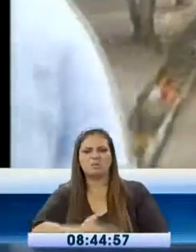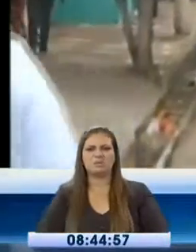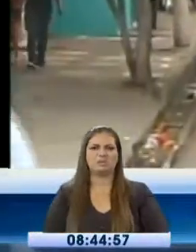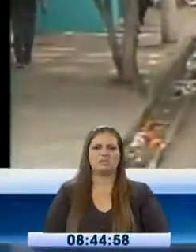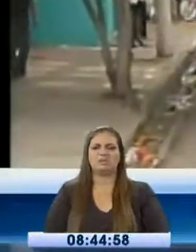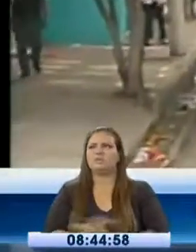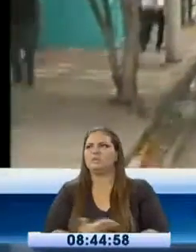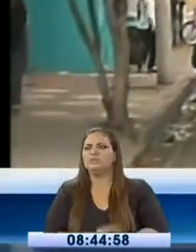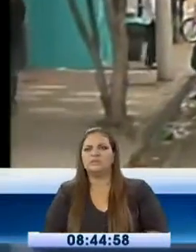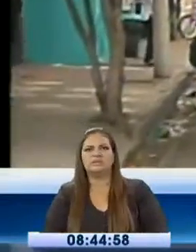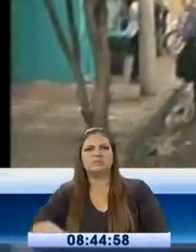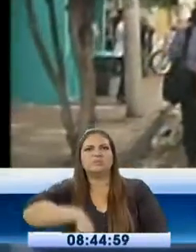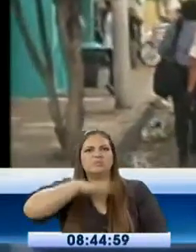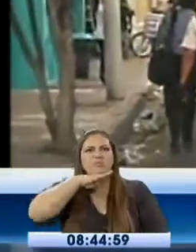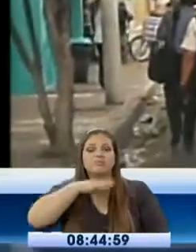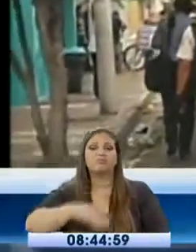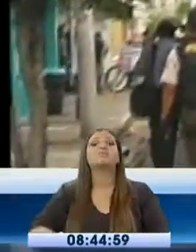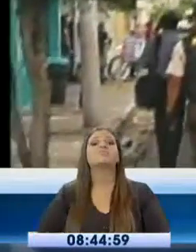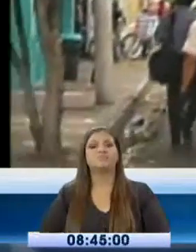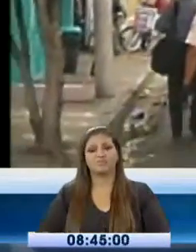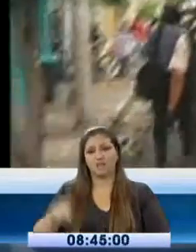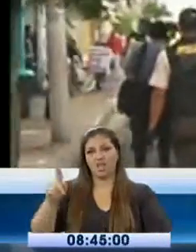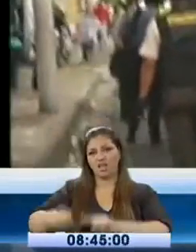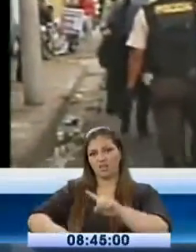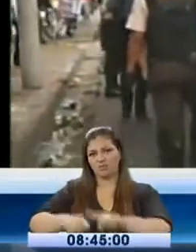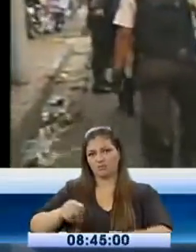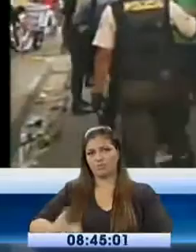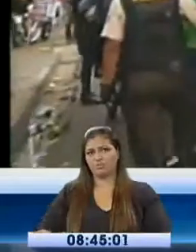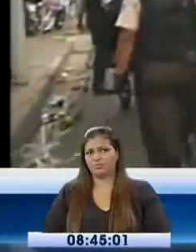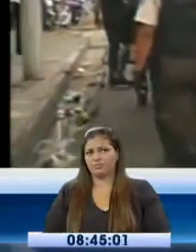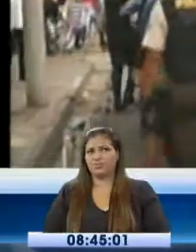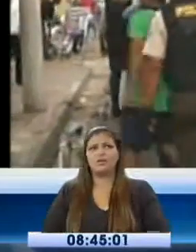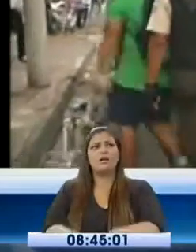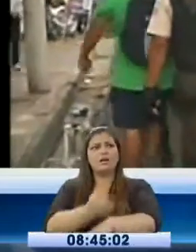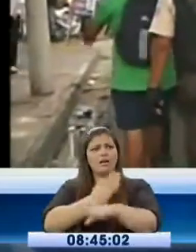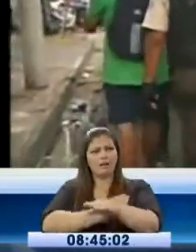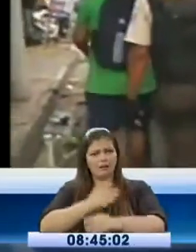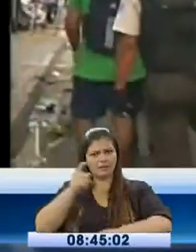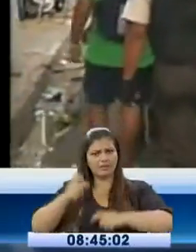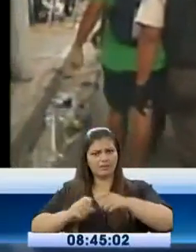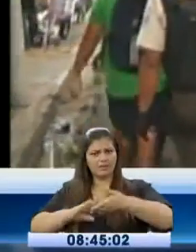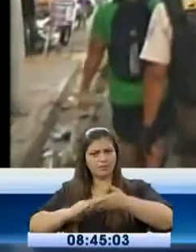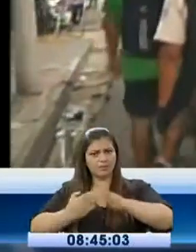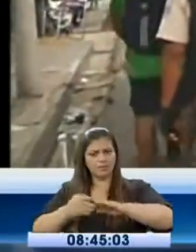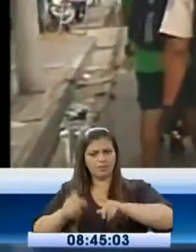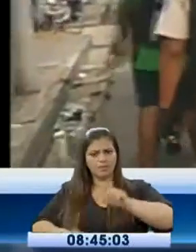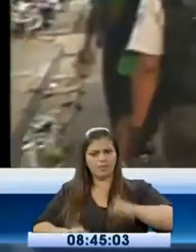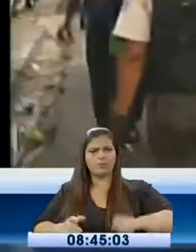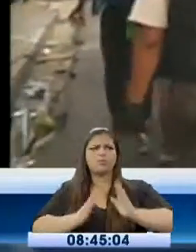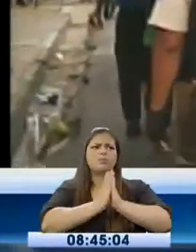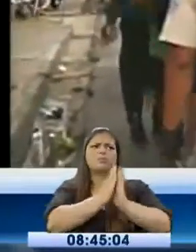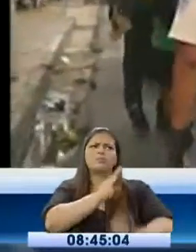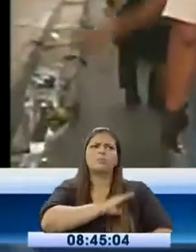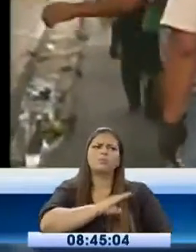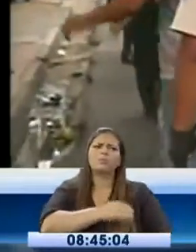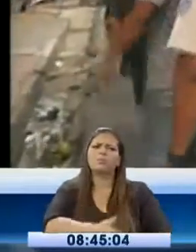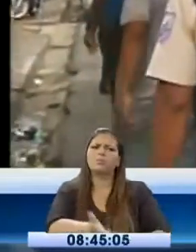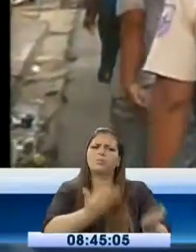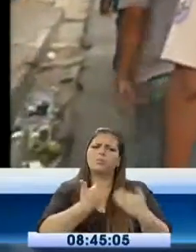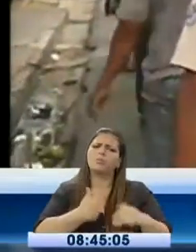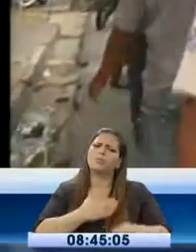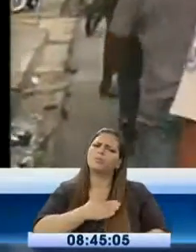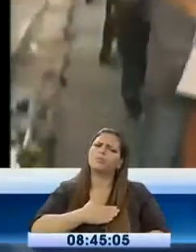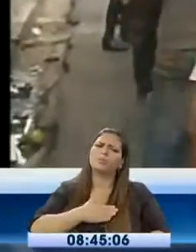por la Policía Nacional en base a lo que ha pedido la comunidad, seguridad para ellos. Pero hay, por ejemplo, conductores de